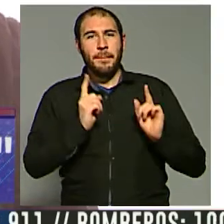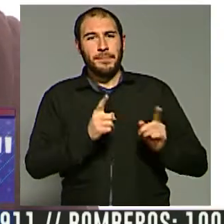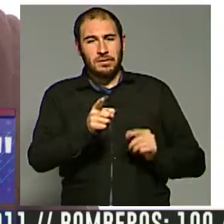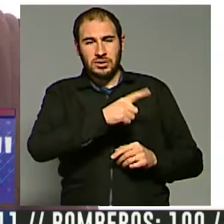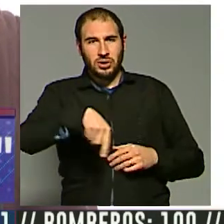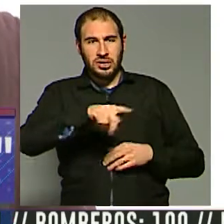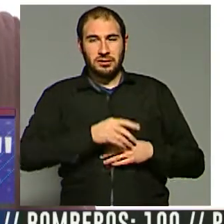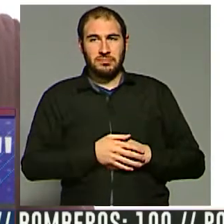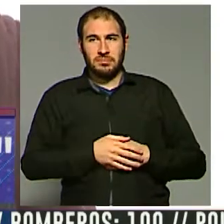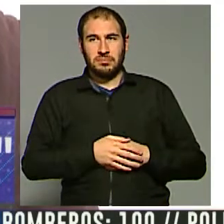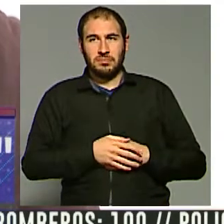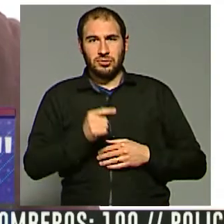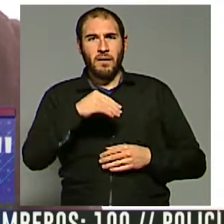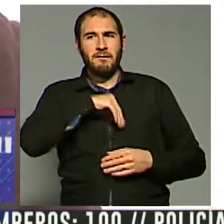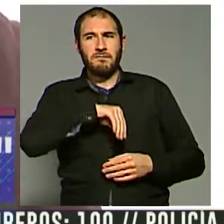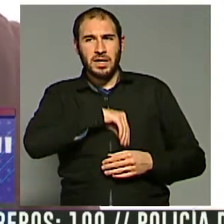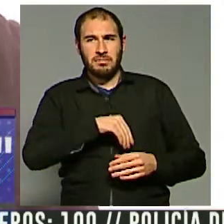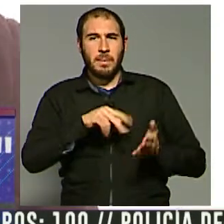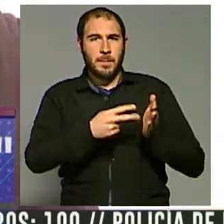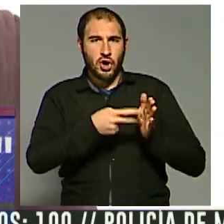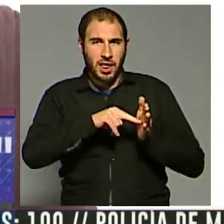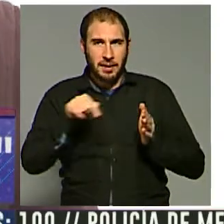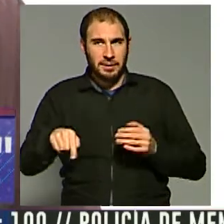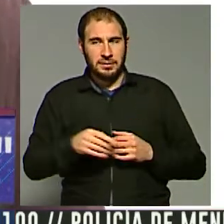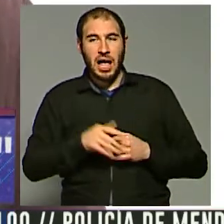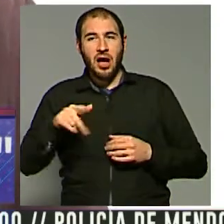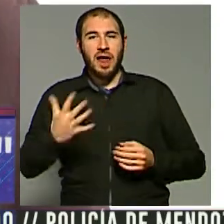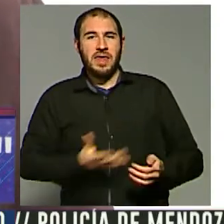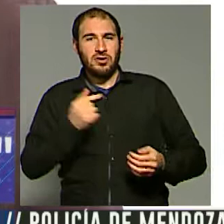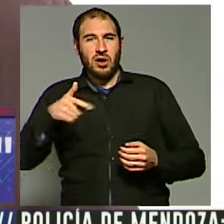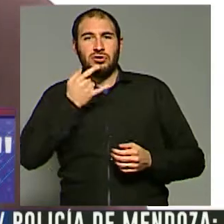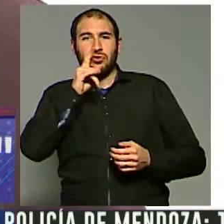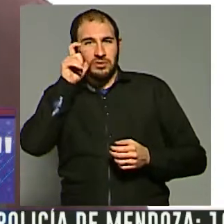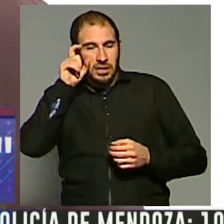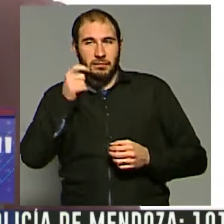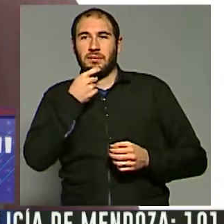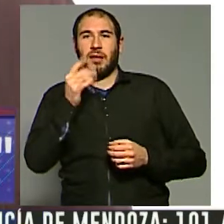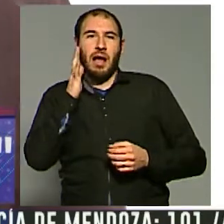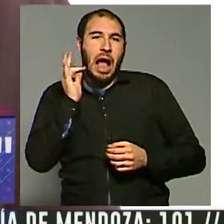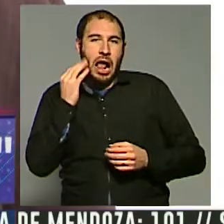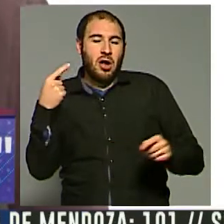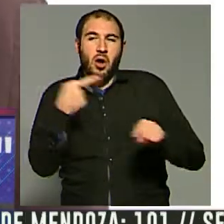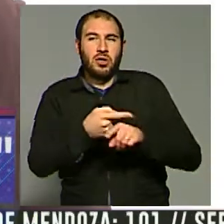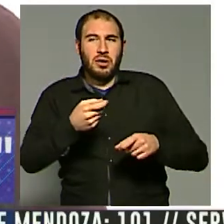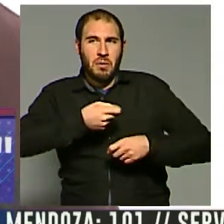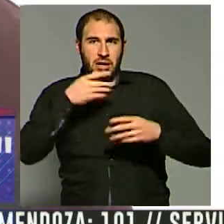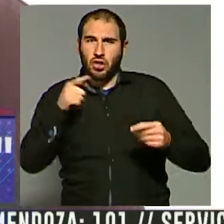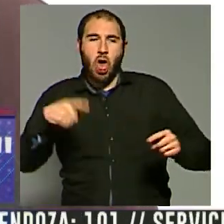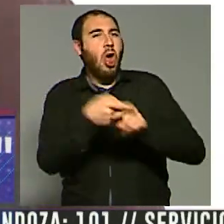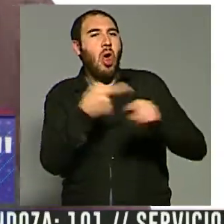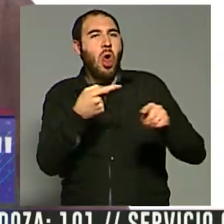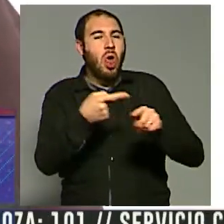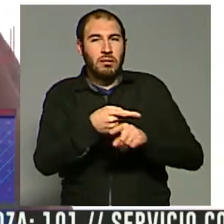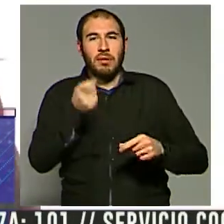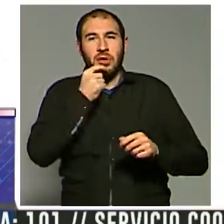están siendo de alguna manera víctimas de esta situación, la actual dirigencia del SUTE con tal de ponerse en contra, lo que se haga ellos se ponen en contra.